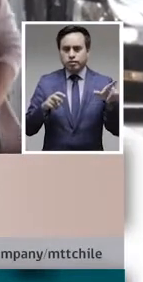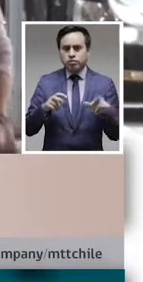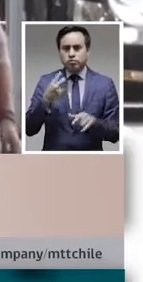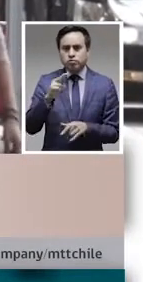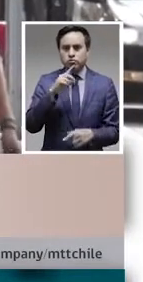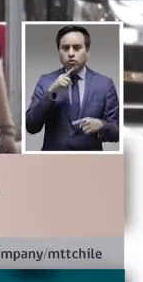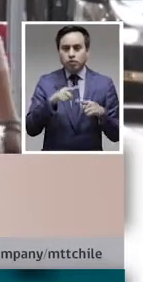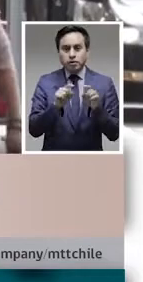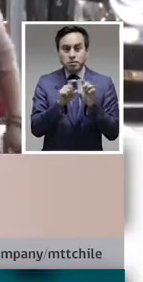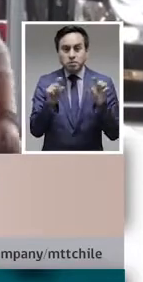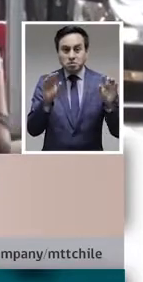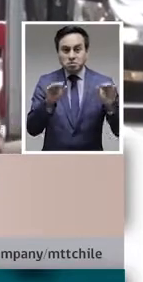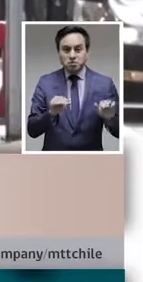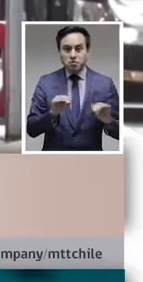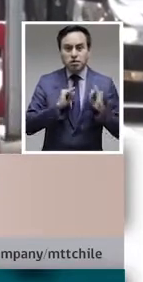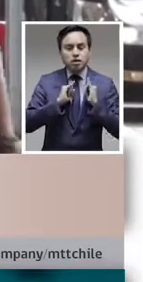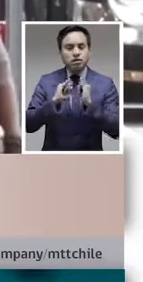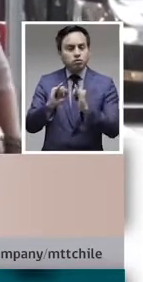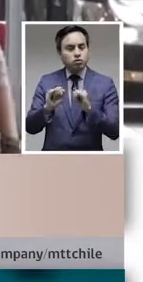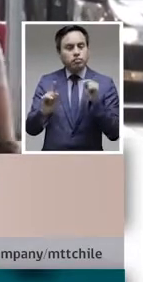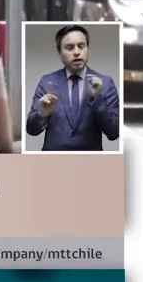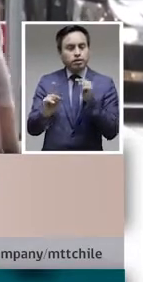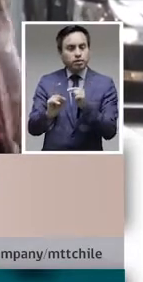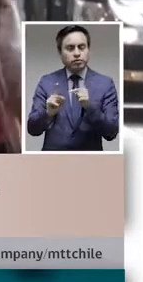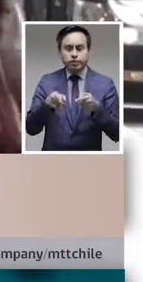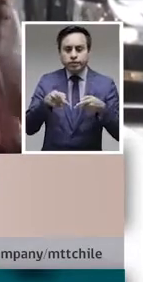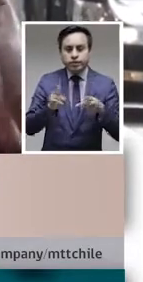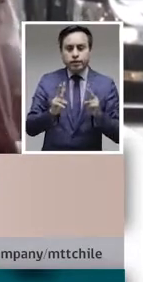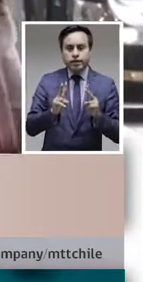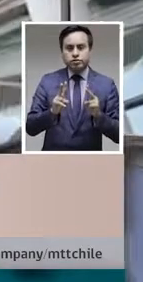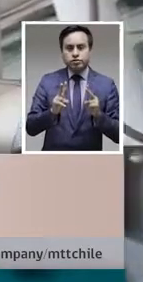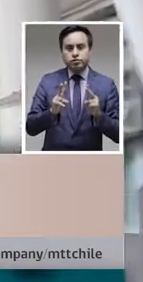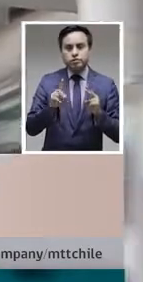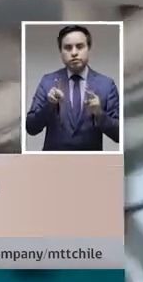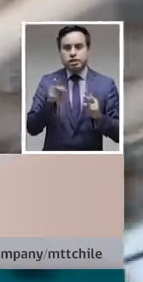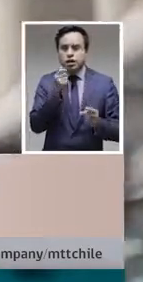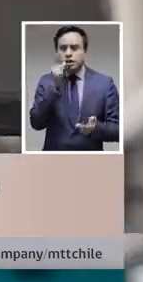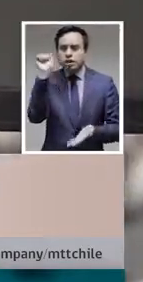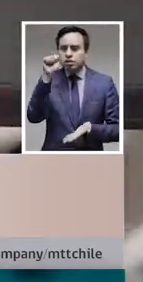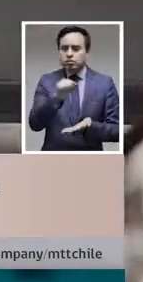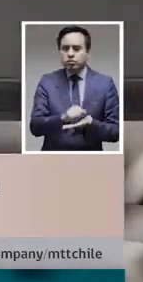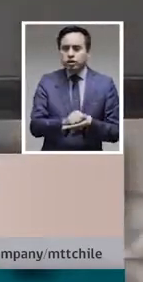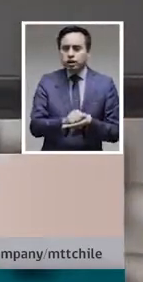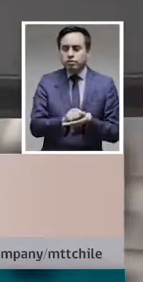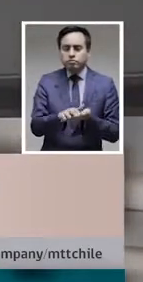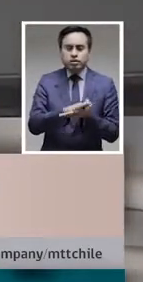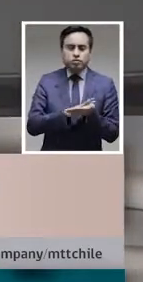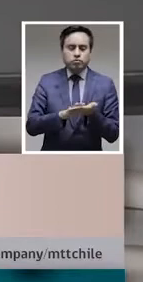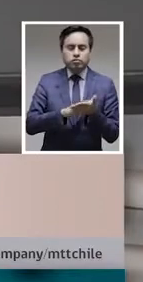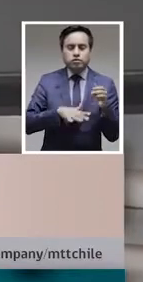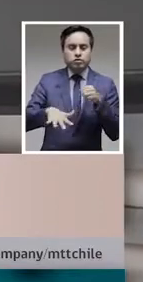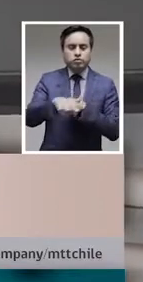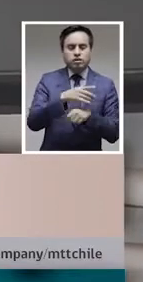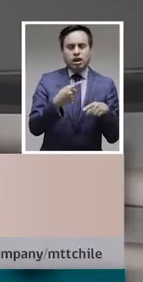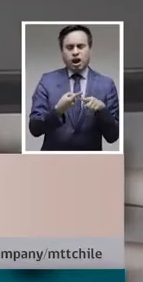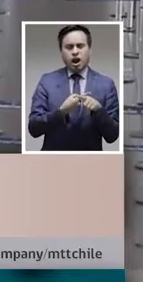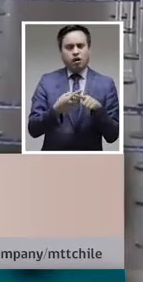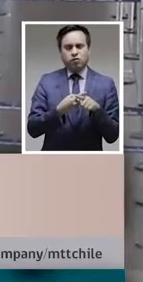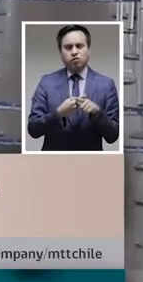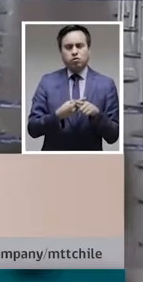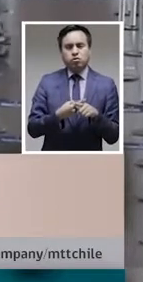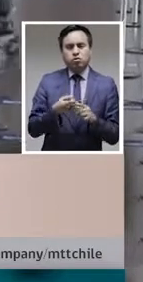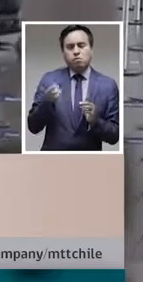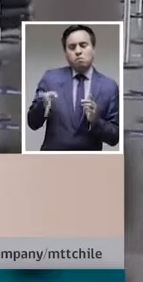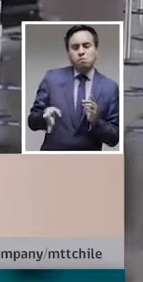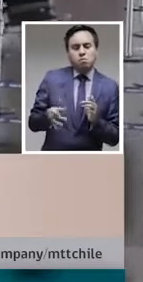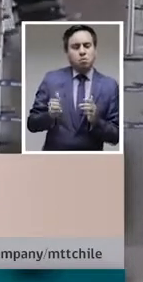su nombre lo dice, informándoles sobre sus derechos, sobre la forma de denunciar cuando ocurren situaciones de abuso o de